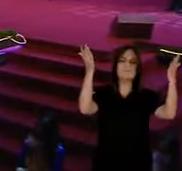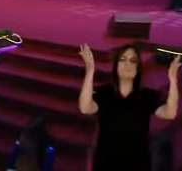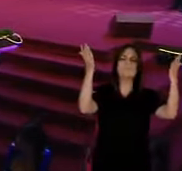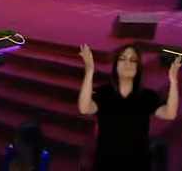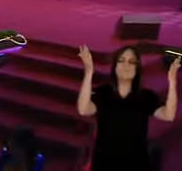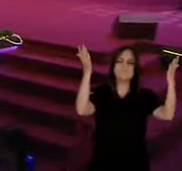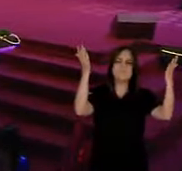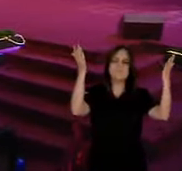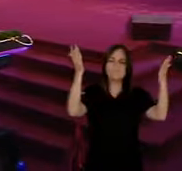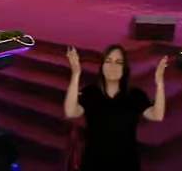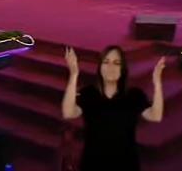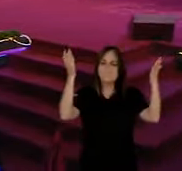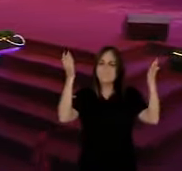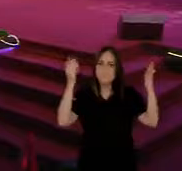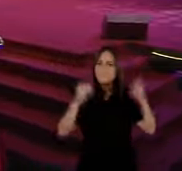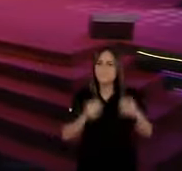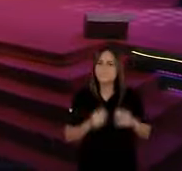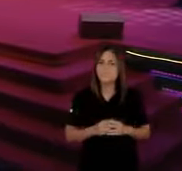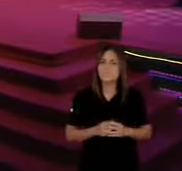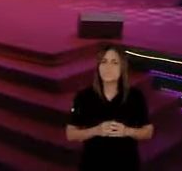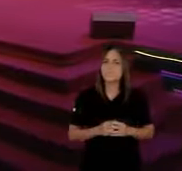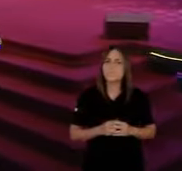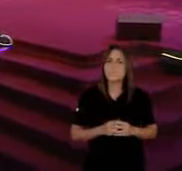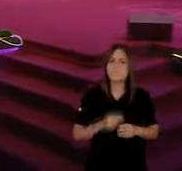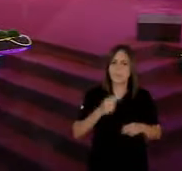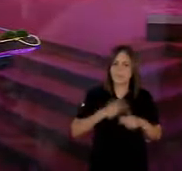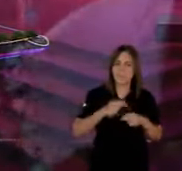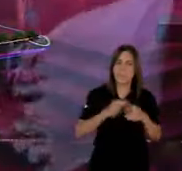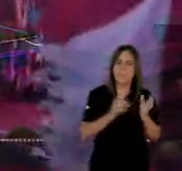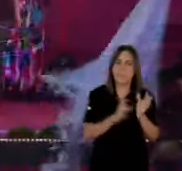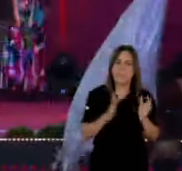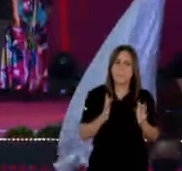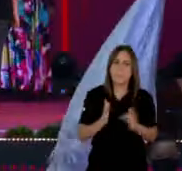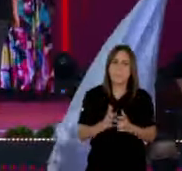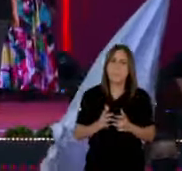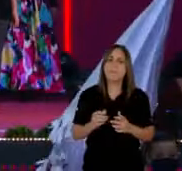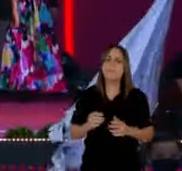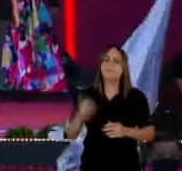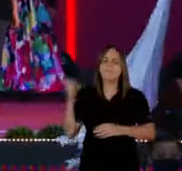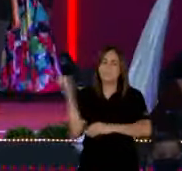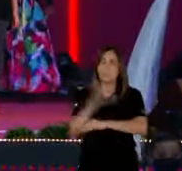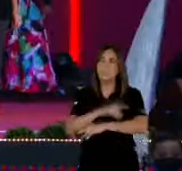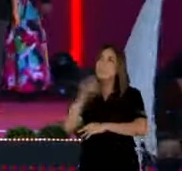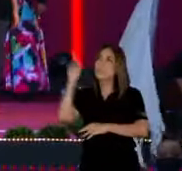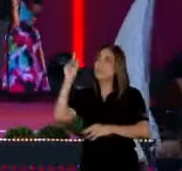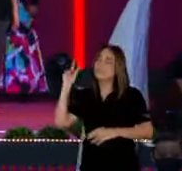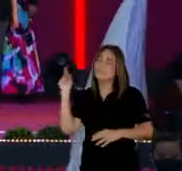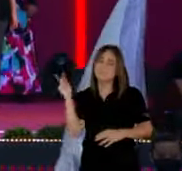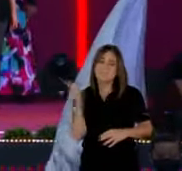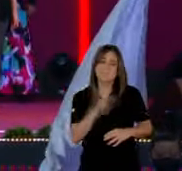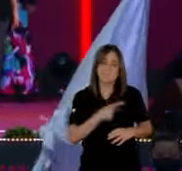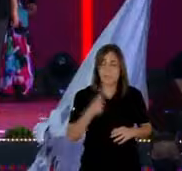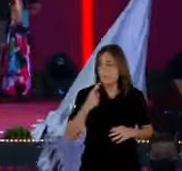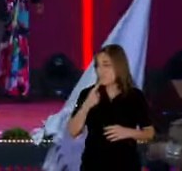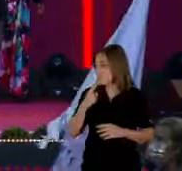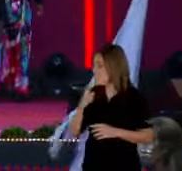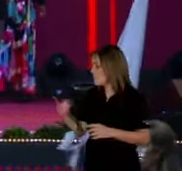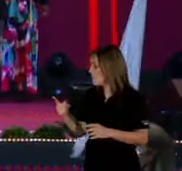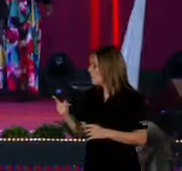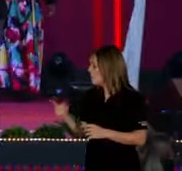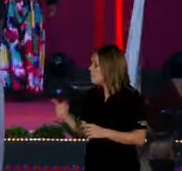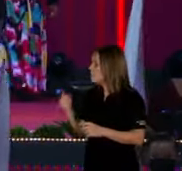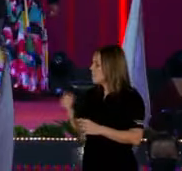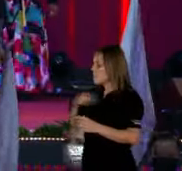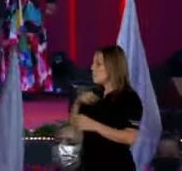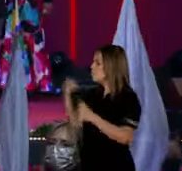Que se le retome esta segunda. En el nombre de Jesús, para que celebre. Dile que está a tu lado, celebro tu milagro. Dile, celebro